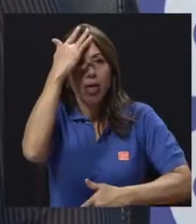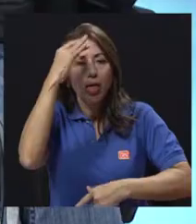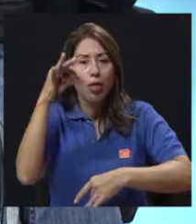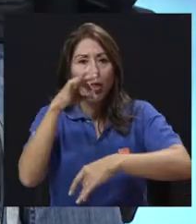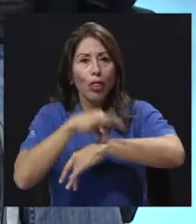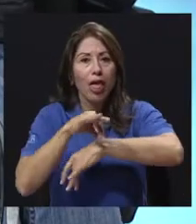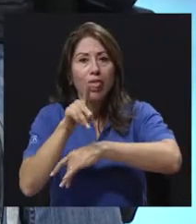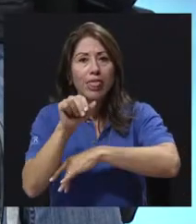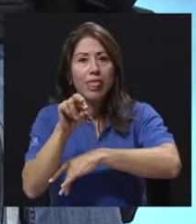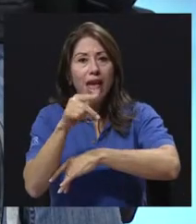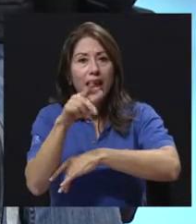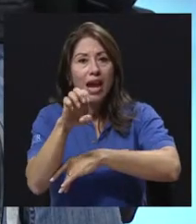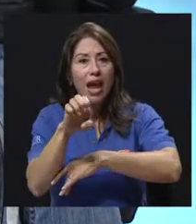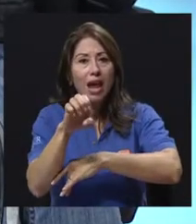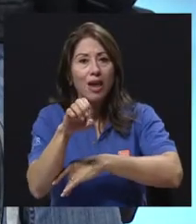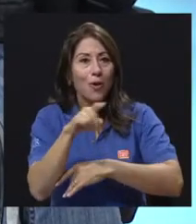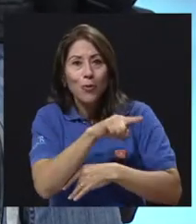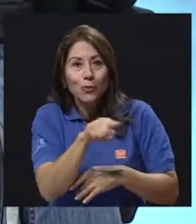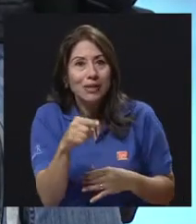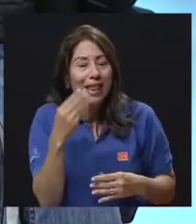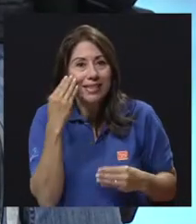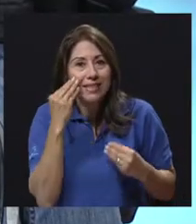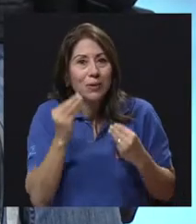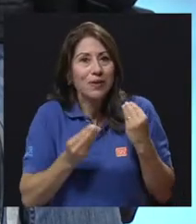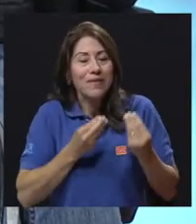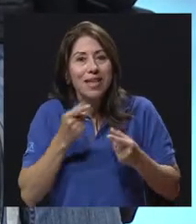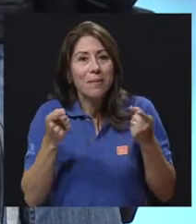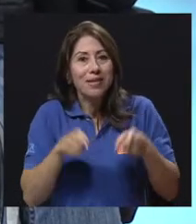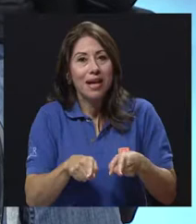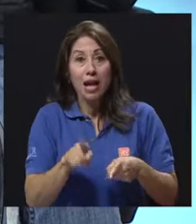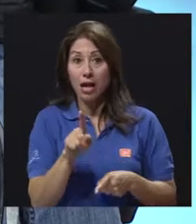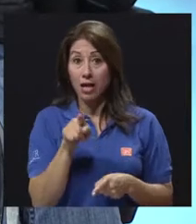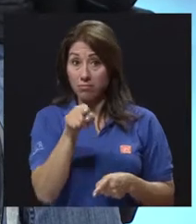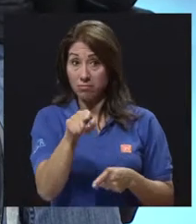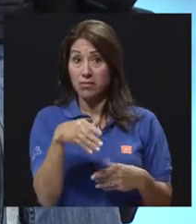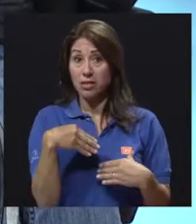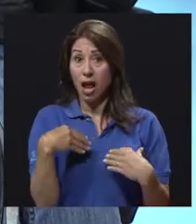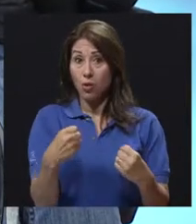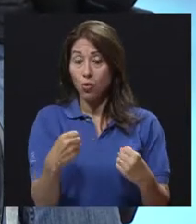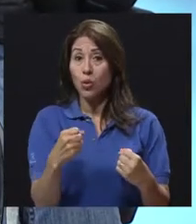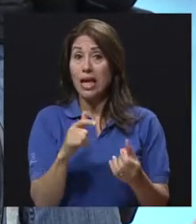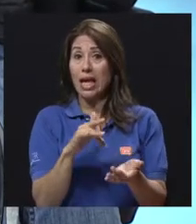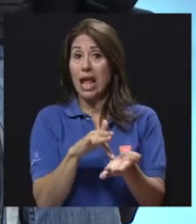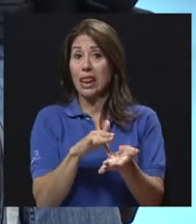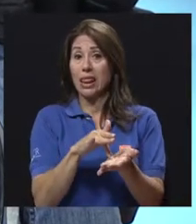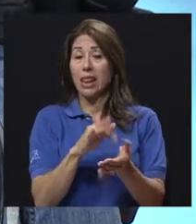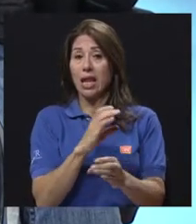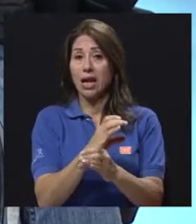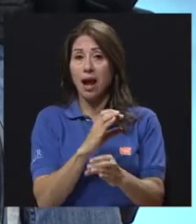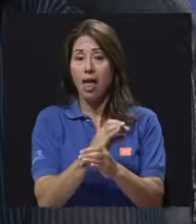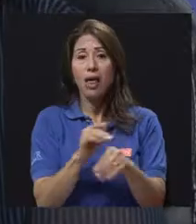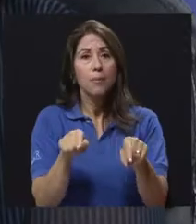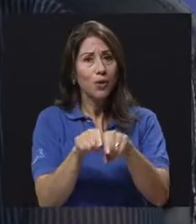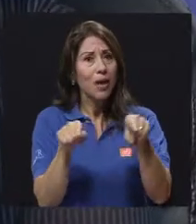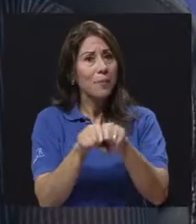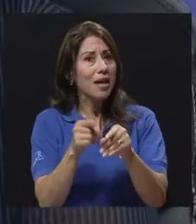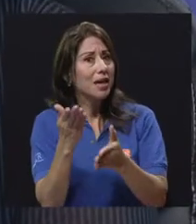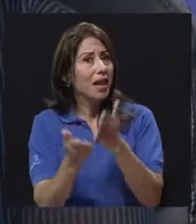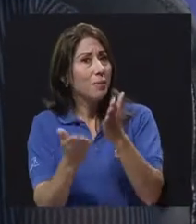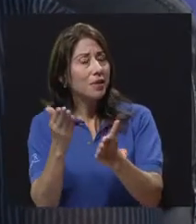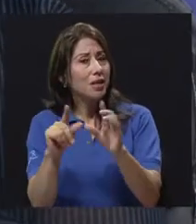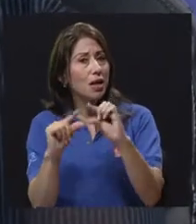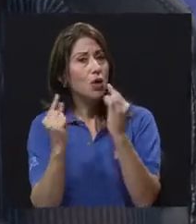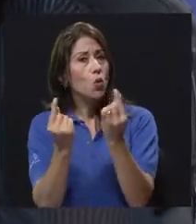Me imagino que no solo digamos, la salud de ella en ese momento era delicada, sino que me imagino que el grupo de producción también pensó,